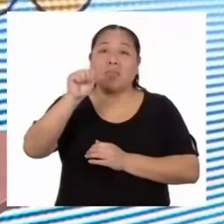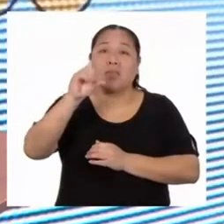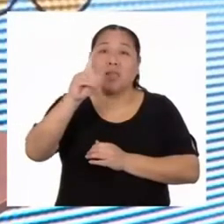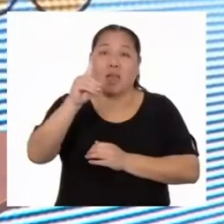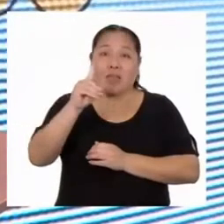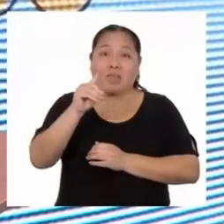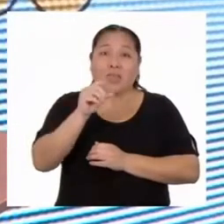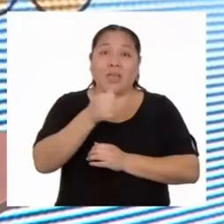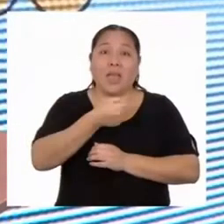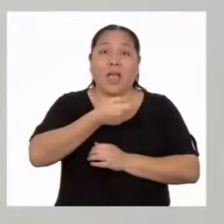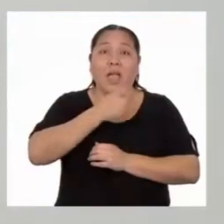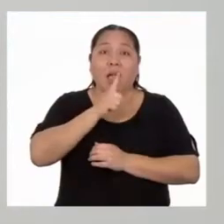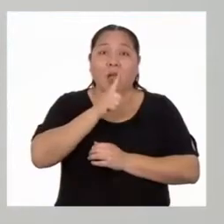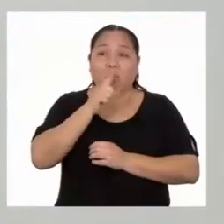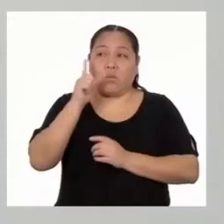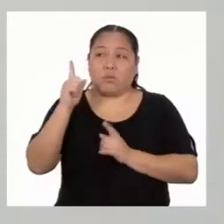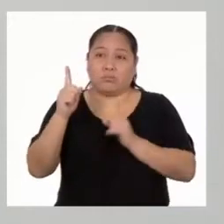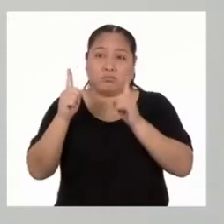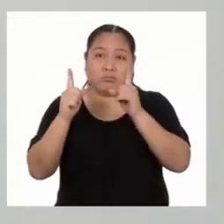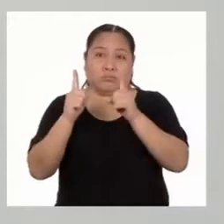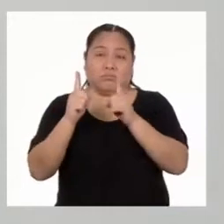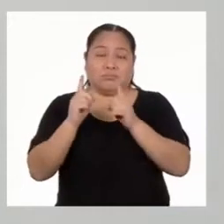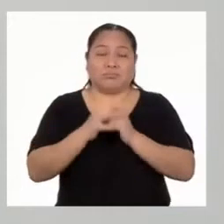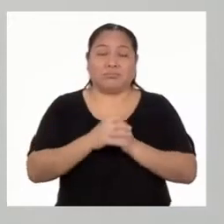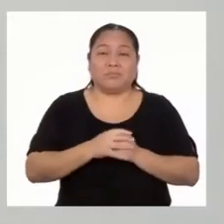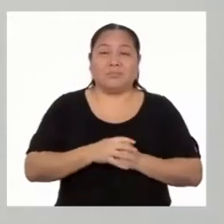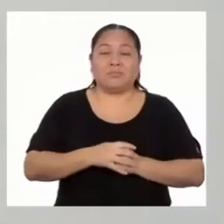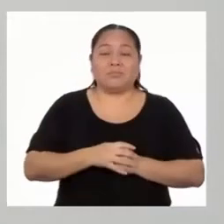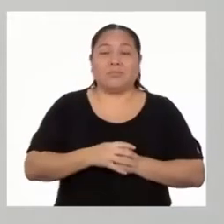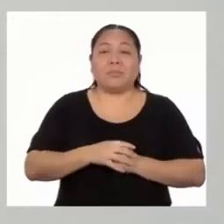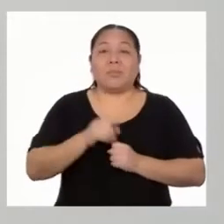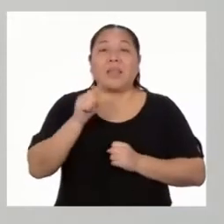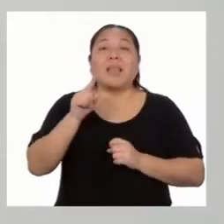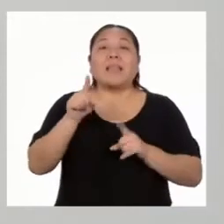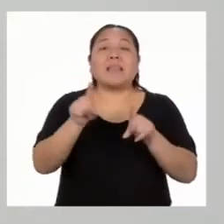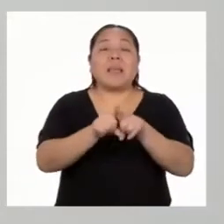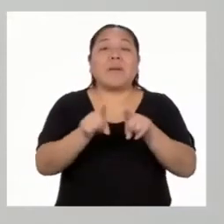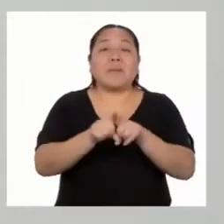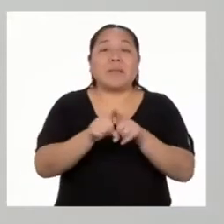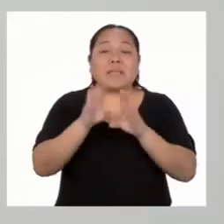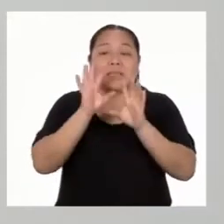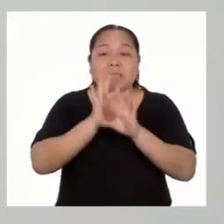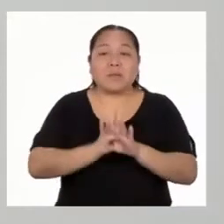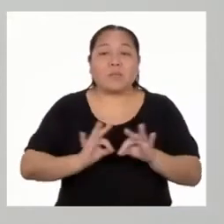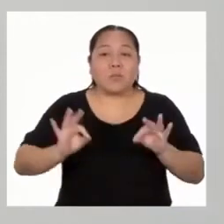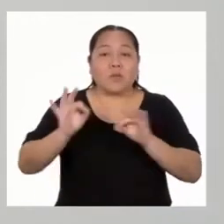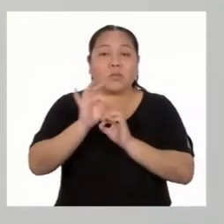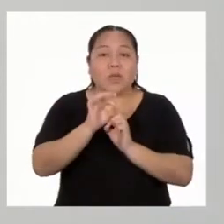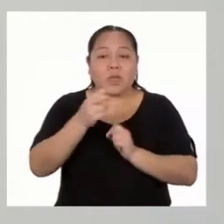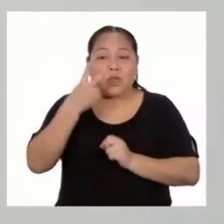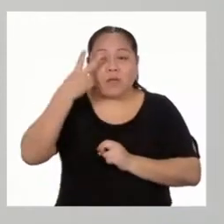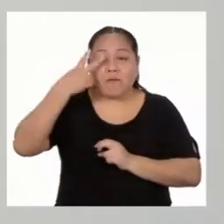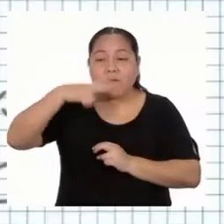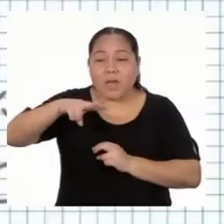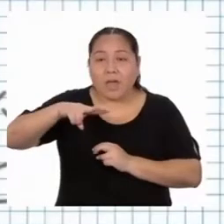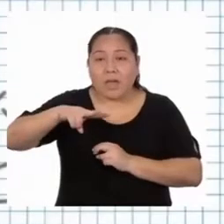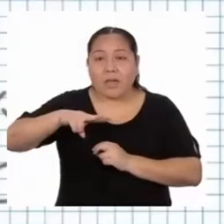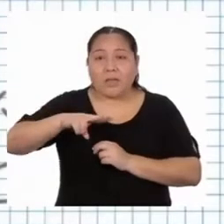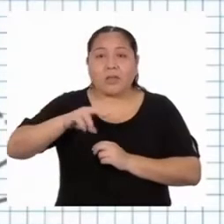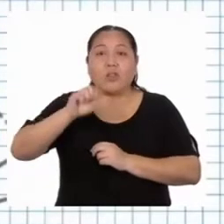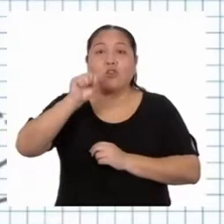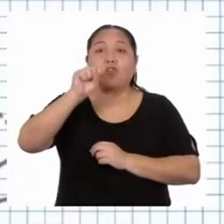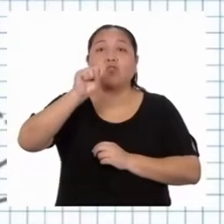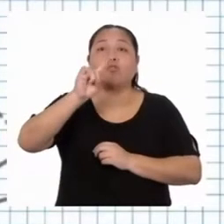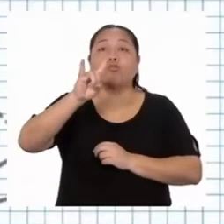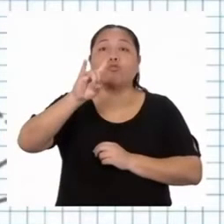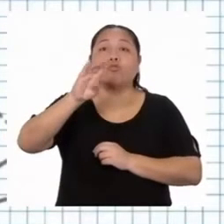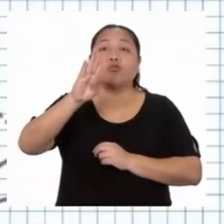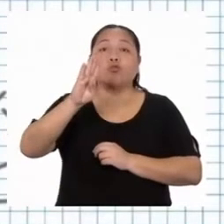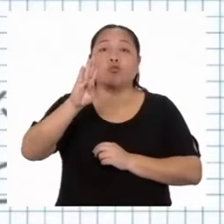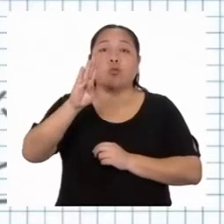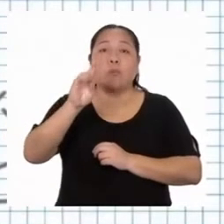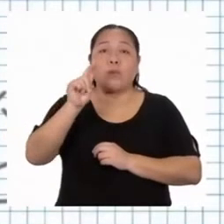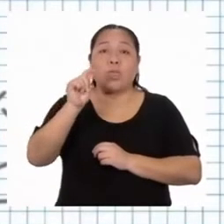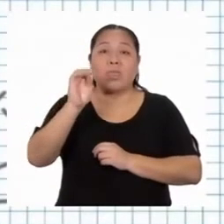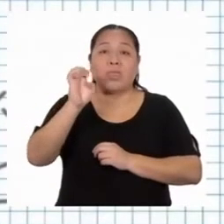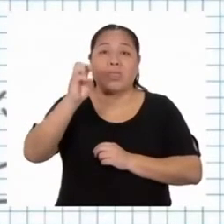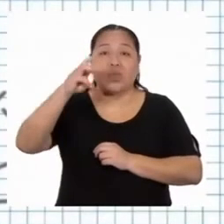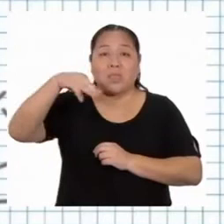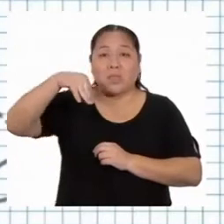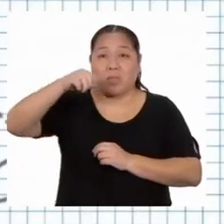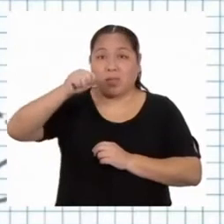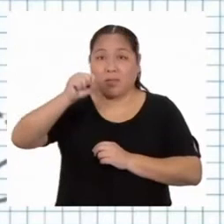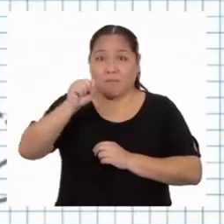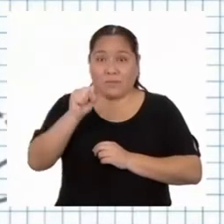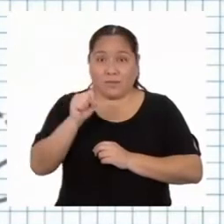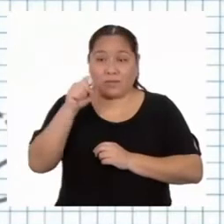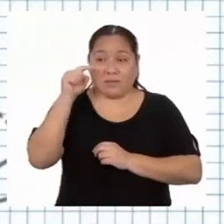una palabra de enlace. Y también es muy importante reconocer los subtemas y para eso debemos